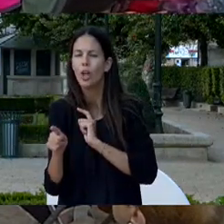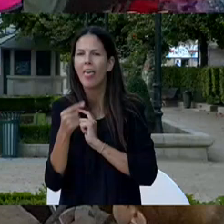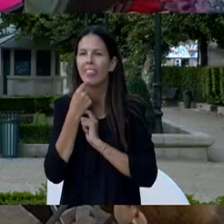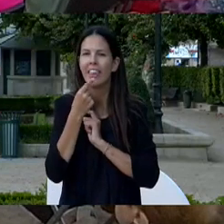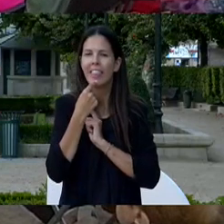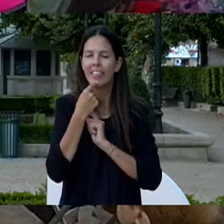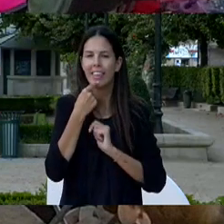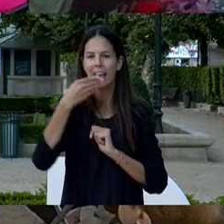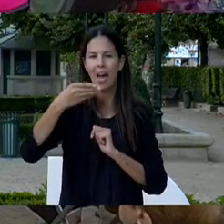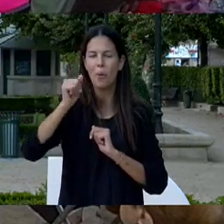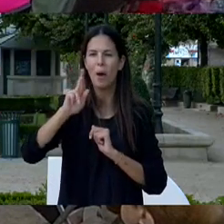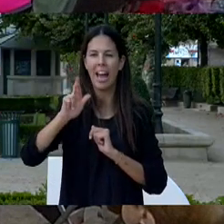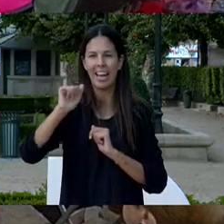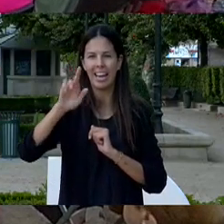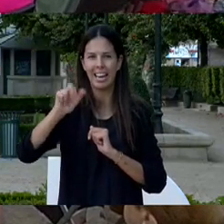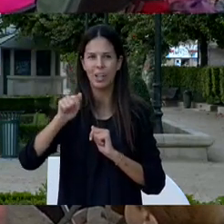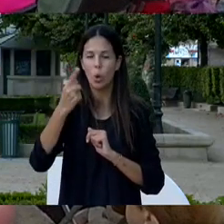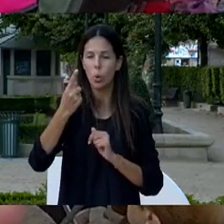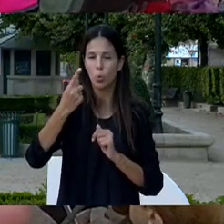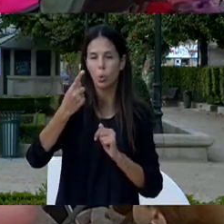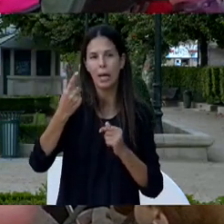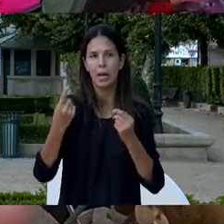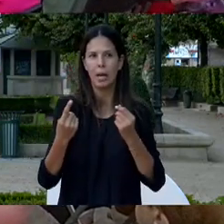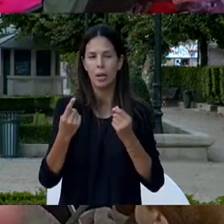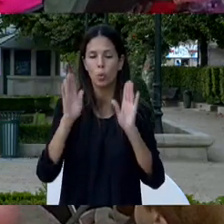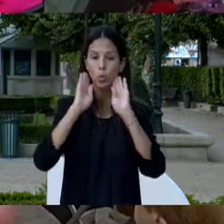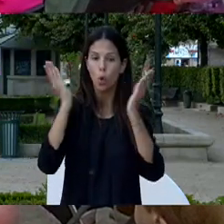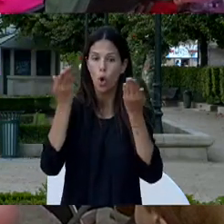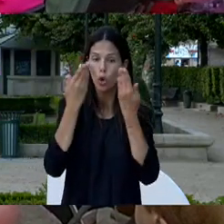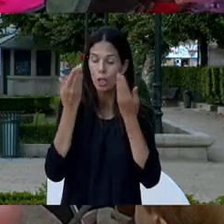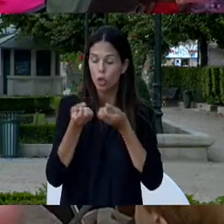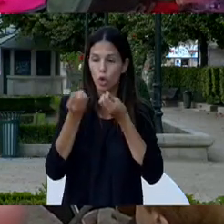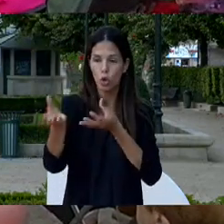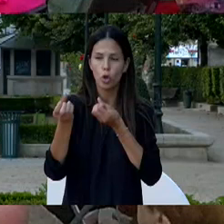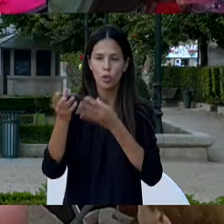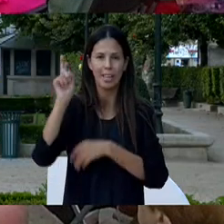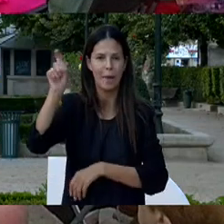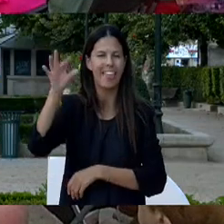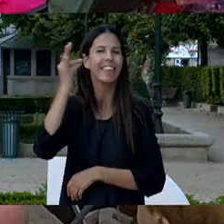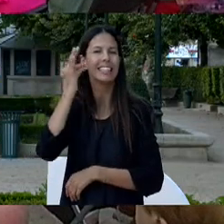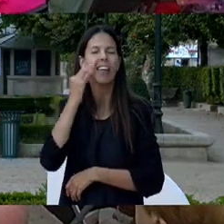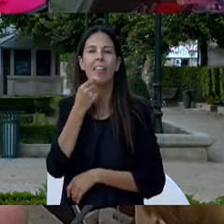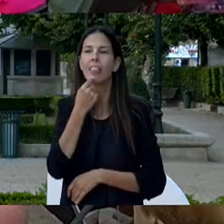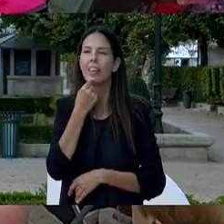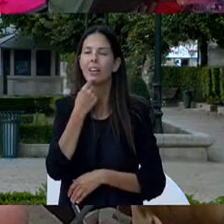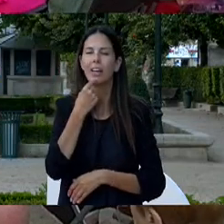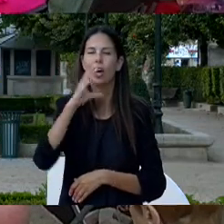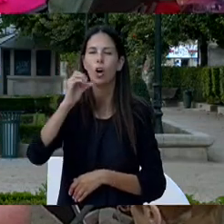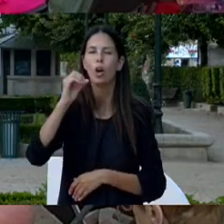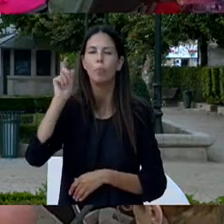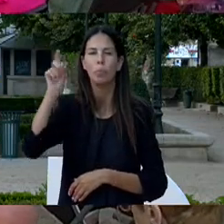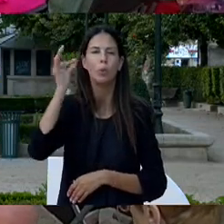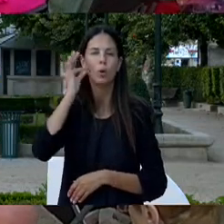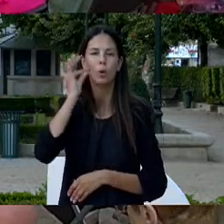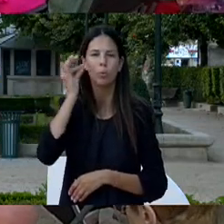Decía Herminio Barreiro, nun congreso, contaba sobre Ernestino Otero, e decía: la Otero llegaba así